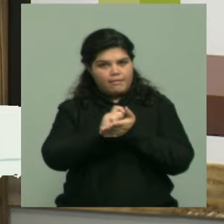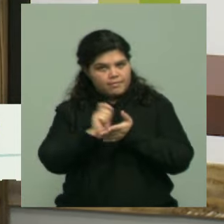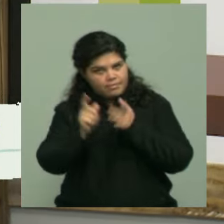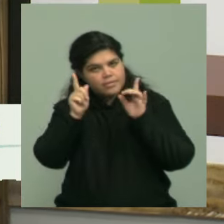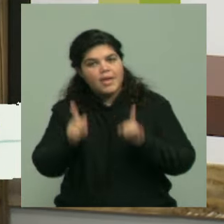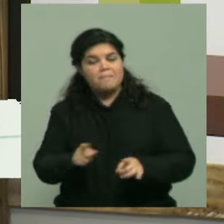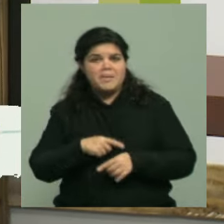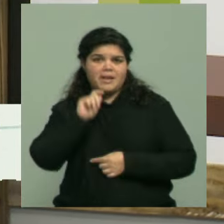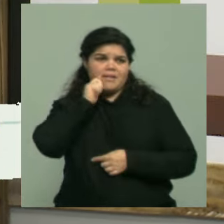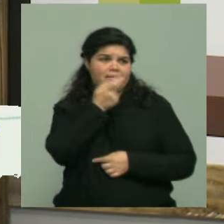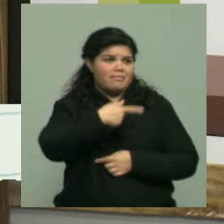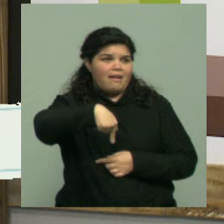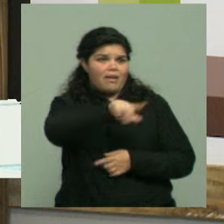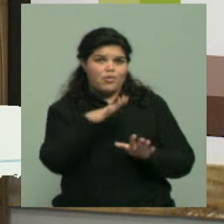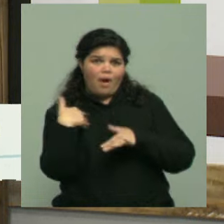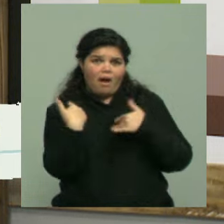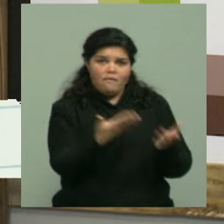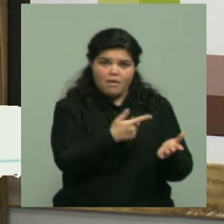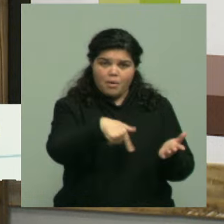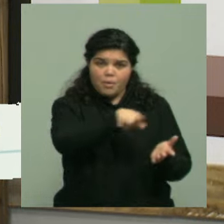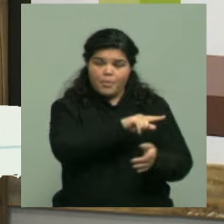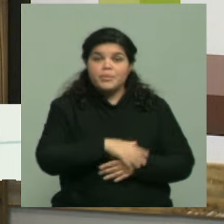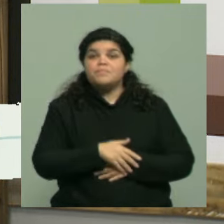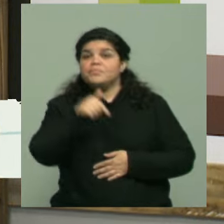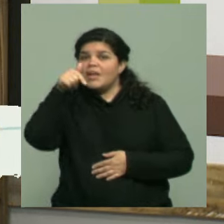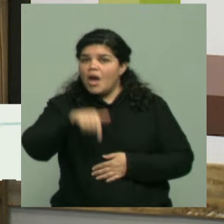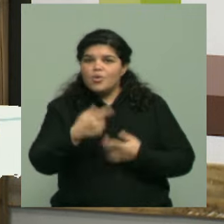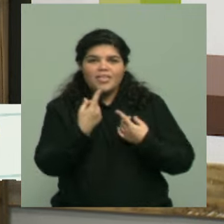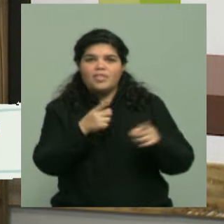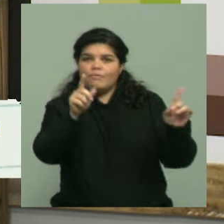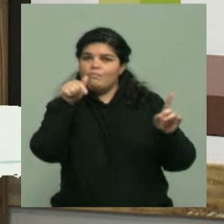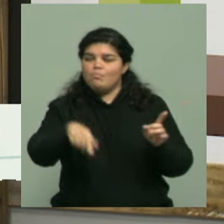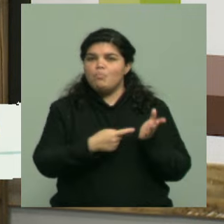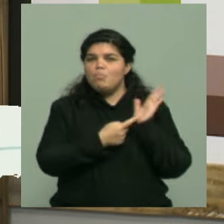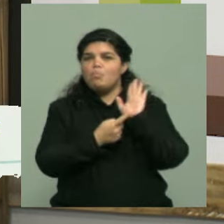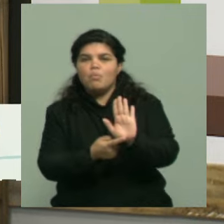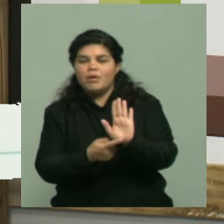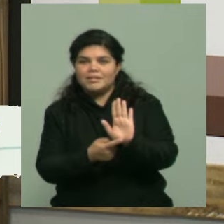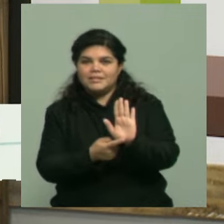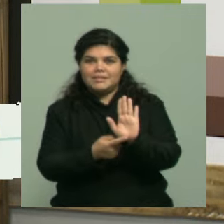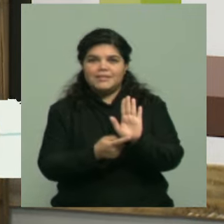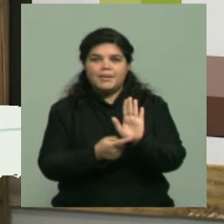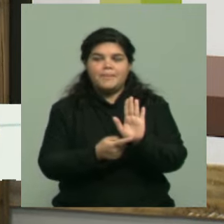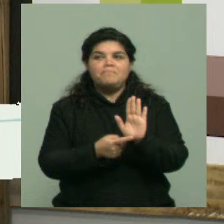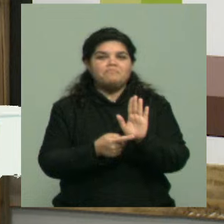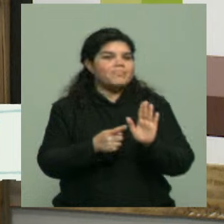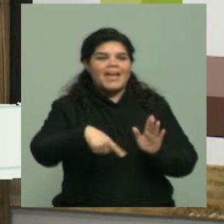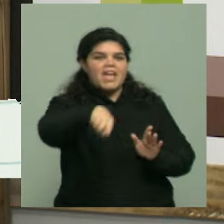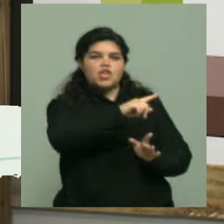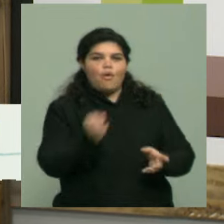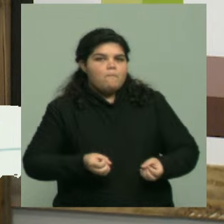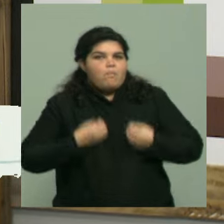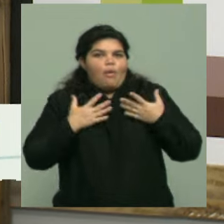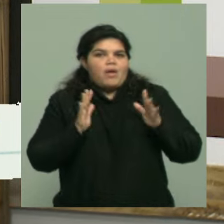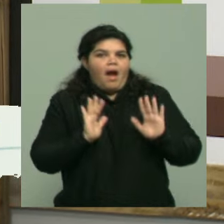la disfrutamos mucho. Y esta muestra que van a hacer ahora, lo rico de esta muestra es que son ellos improvisando